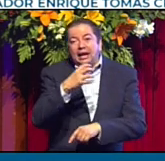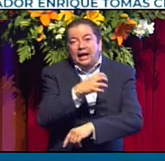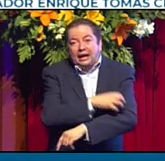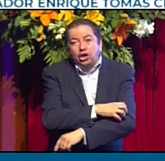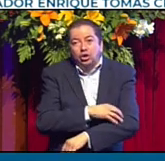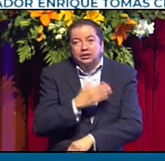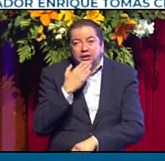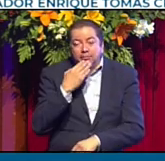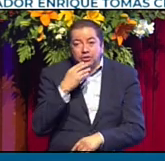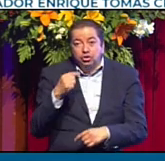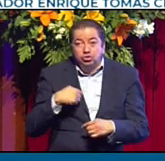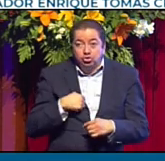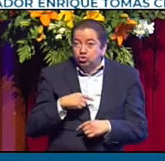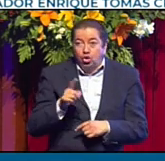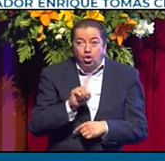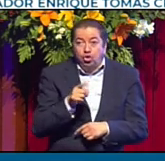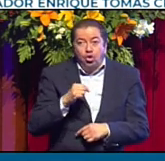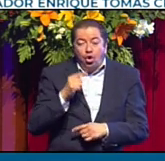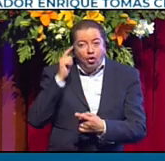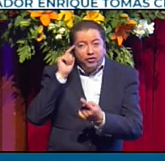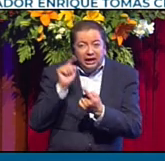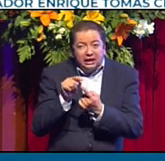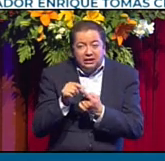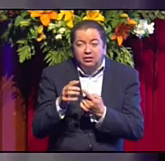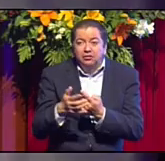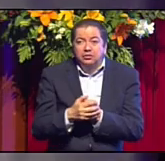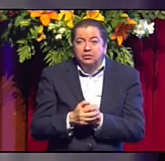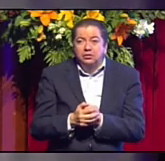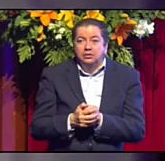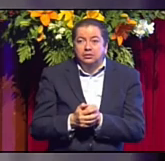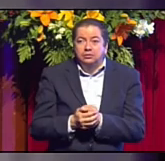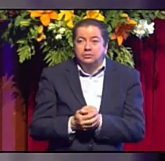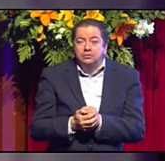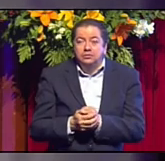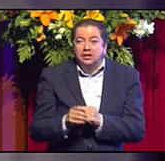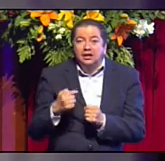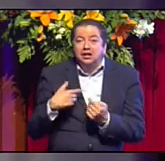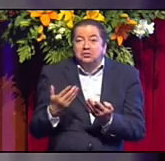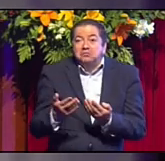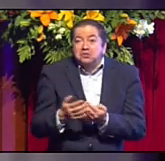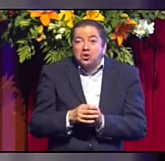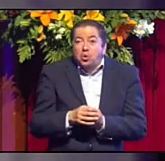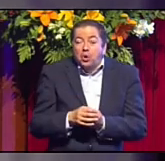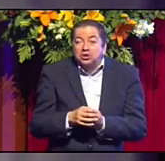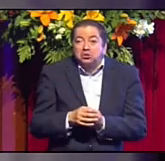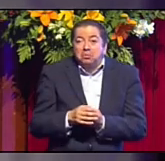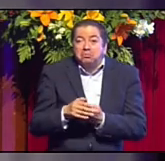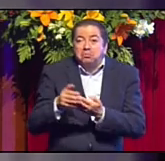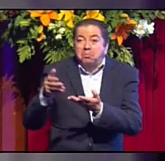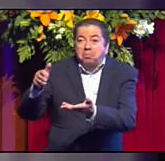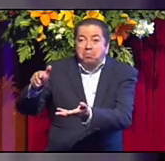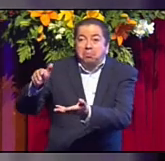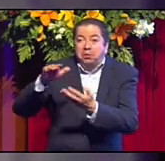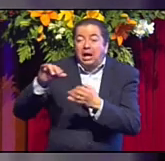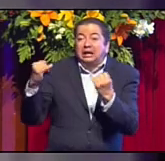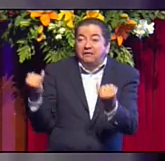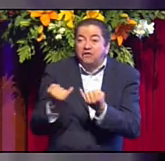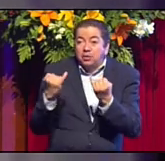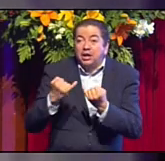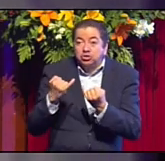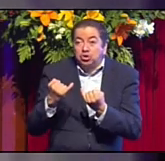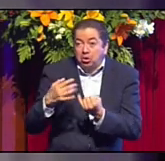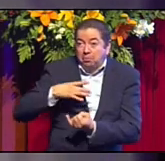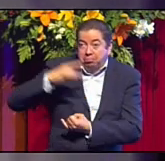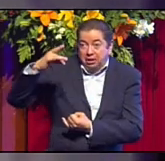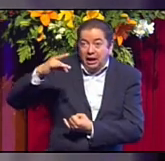no me propuse, y créanme que no me propuse para este premio, no tuve idea de hasta que me llegó la información que había